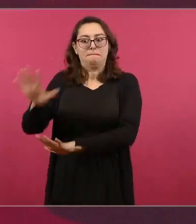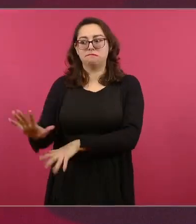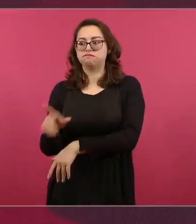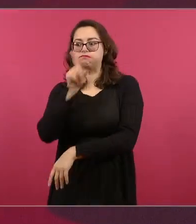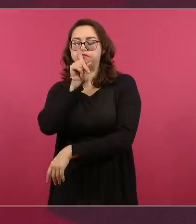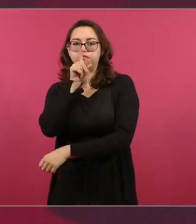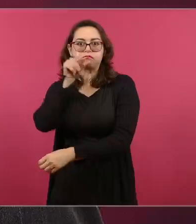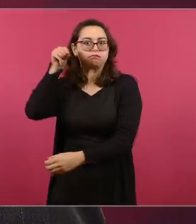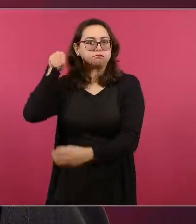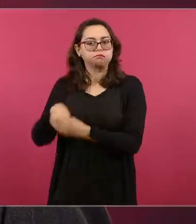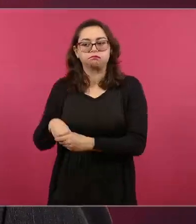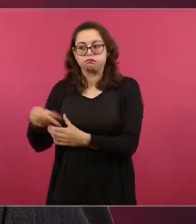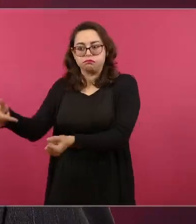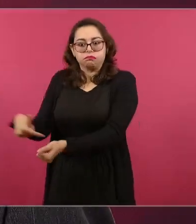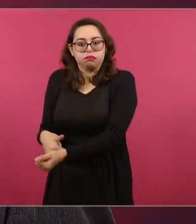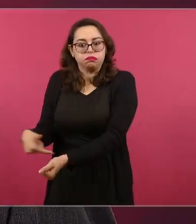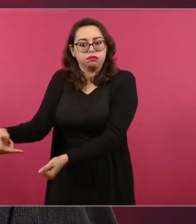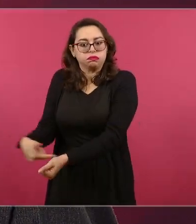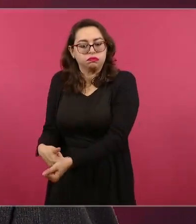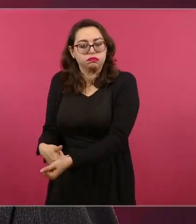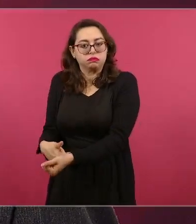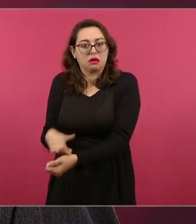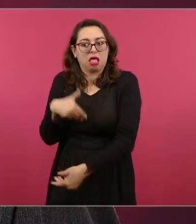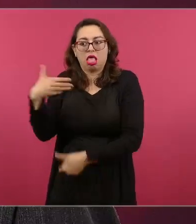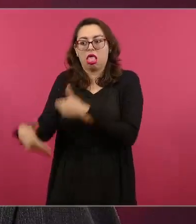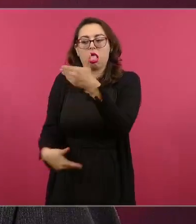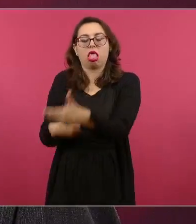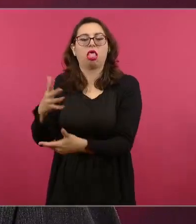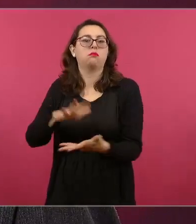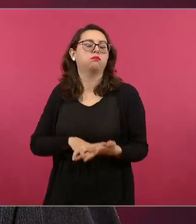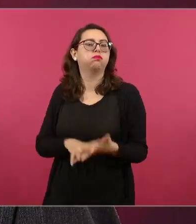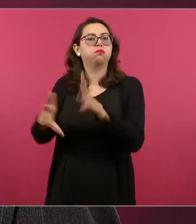Nosotros no actuamos así.